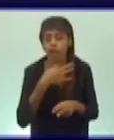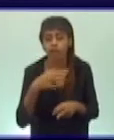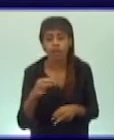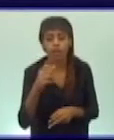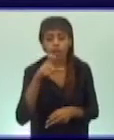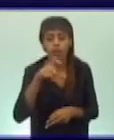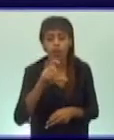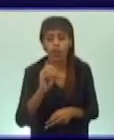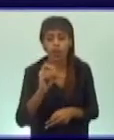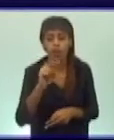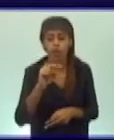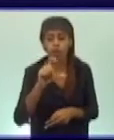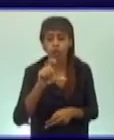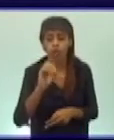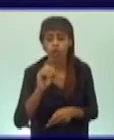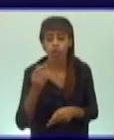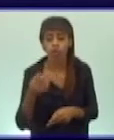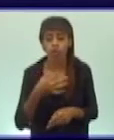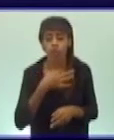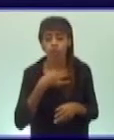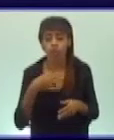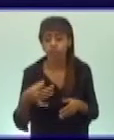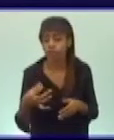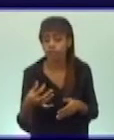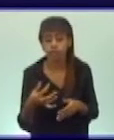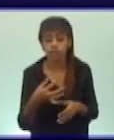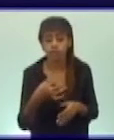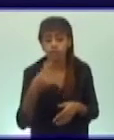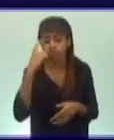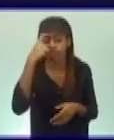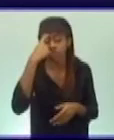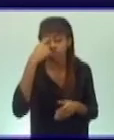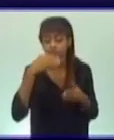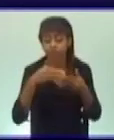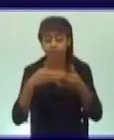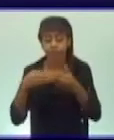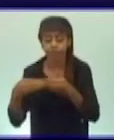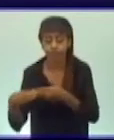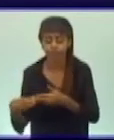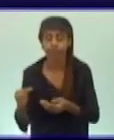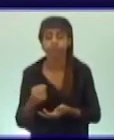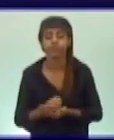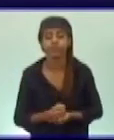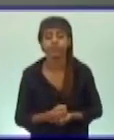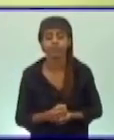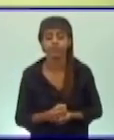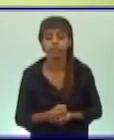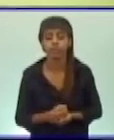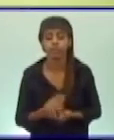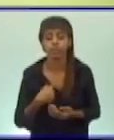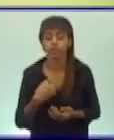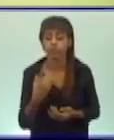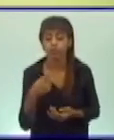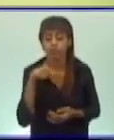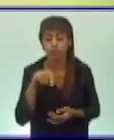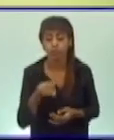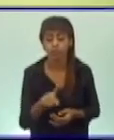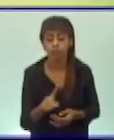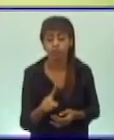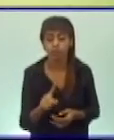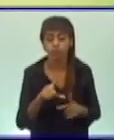frente de la guerrilla nuestro querido comandante Ernesto Guevara. Pero fíjense, yo les traigo ahora